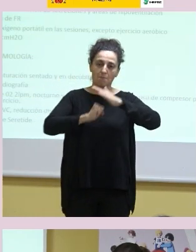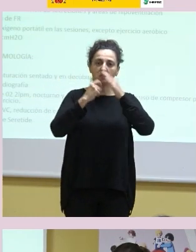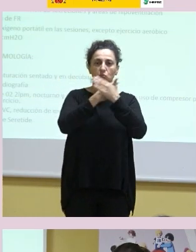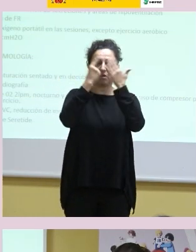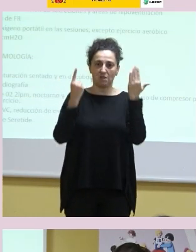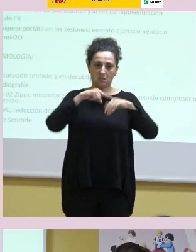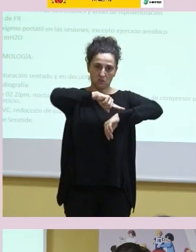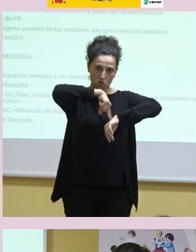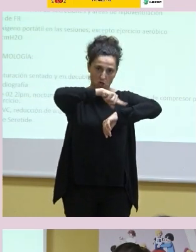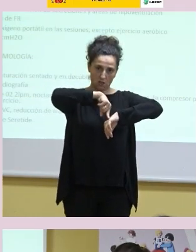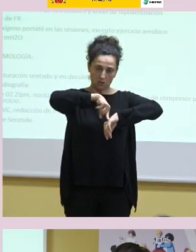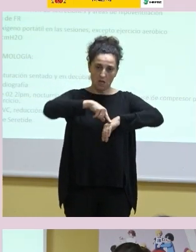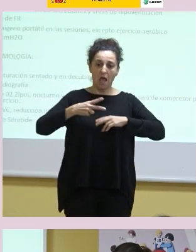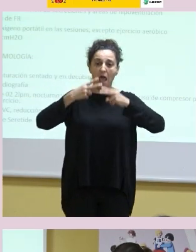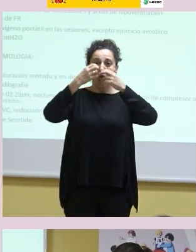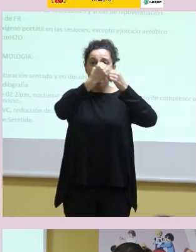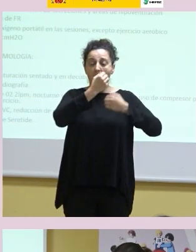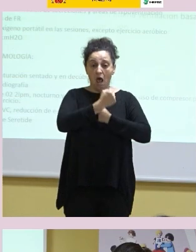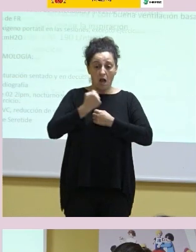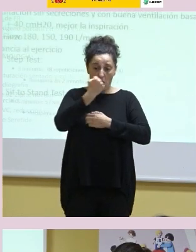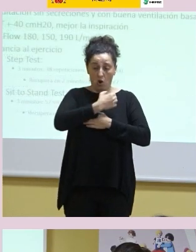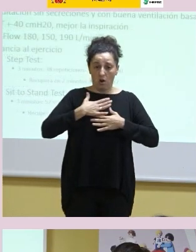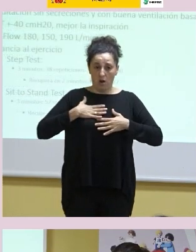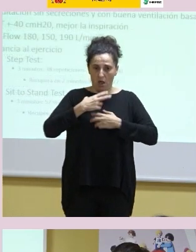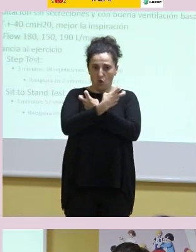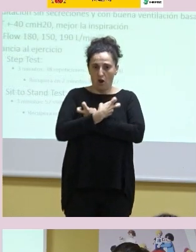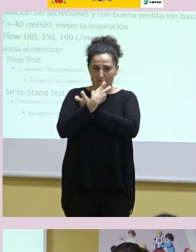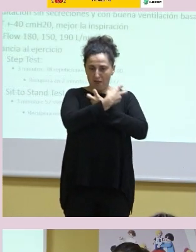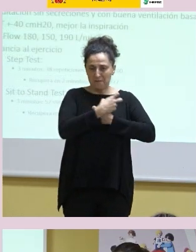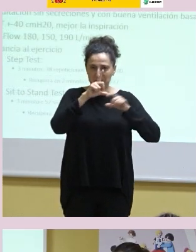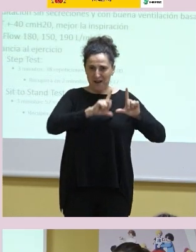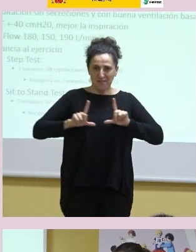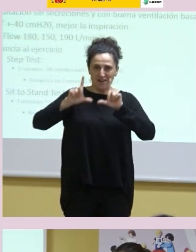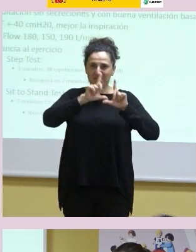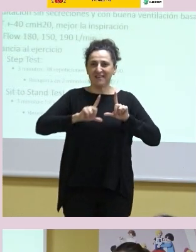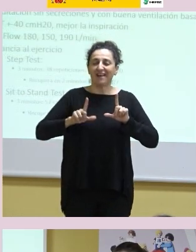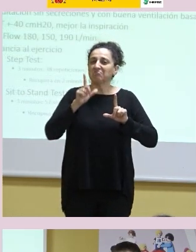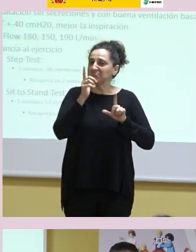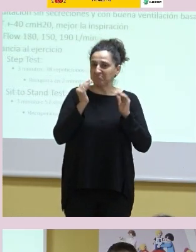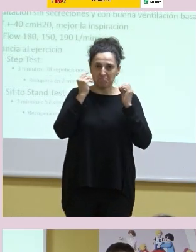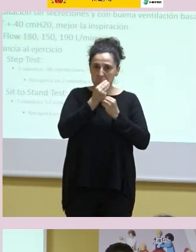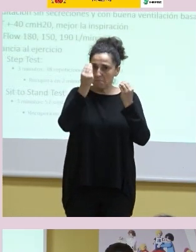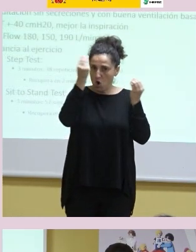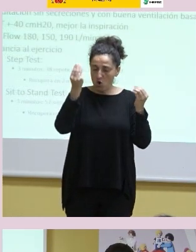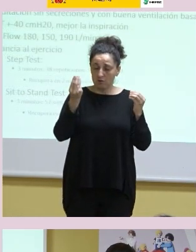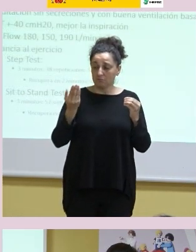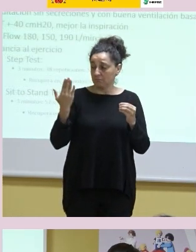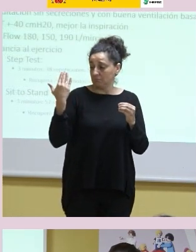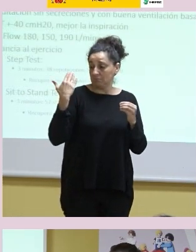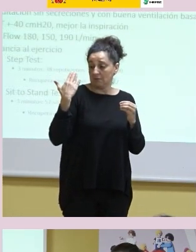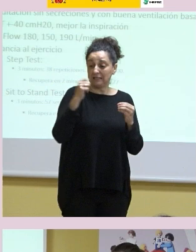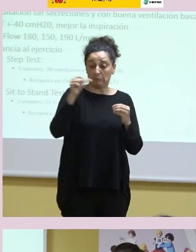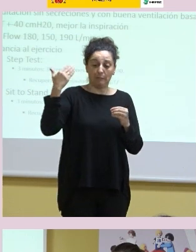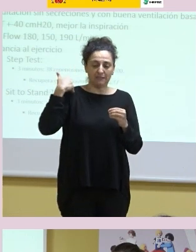la radiografía, que ya no había secreciones, y mejora de la saturación en general. Hice una reevaluación la semana pasada, aprovechando que venía